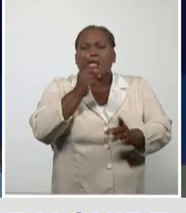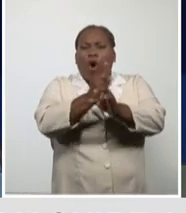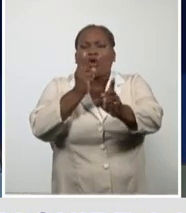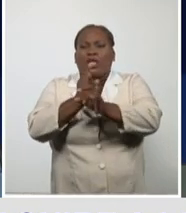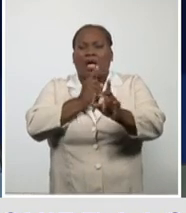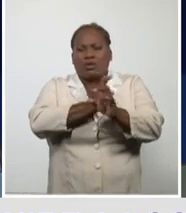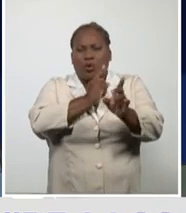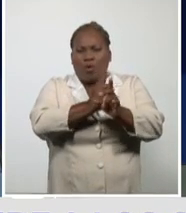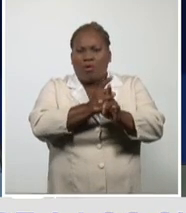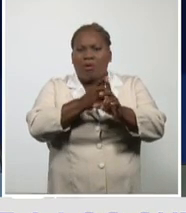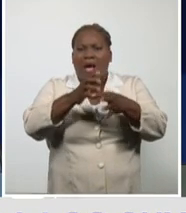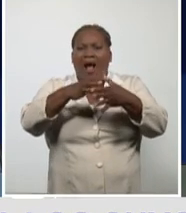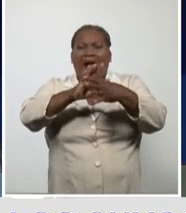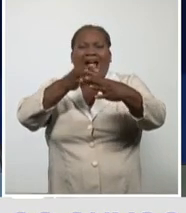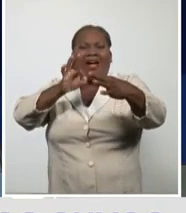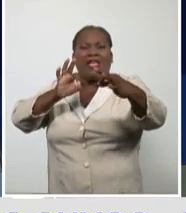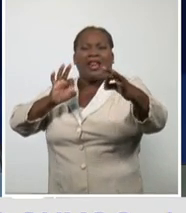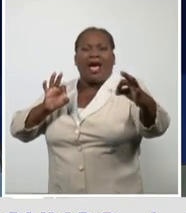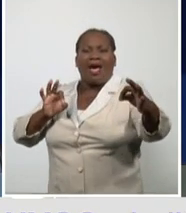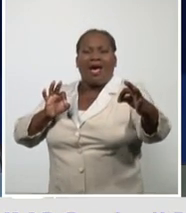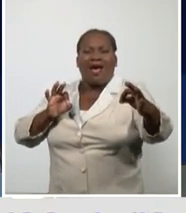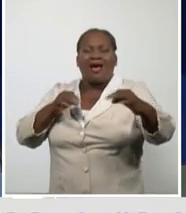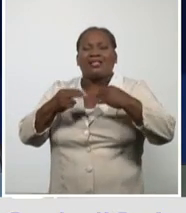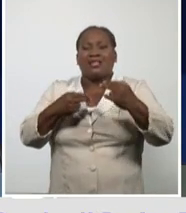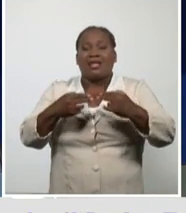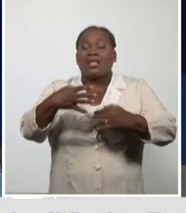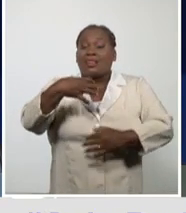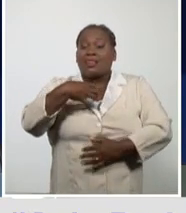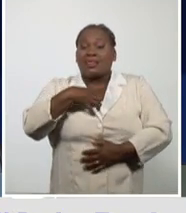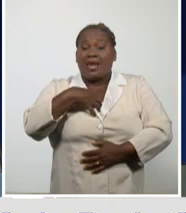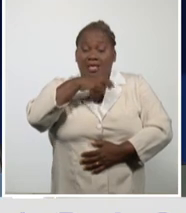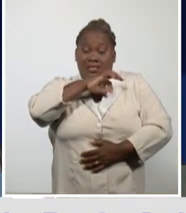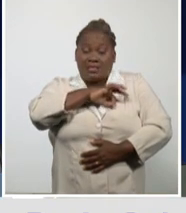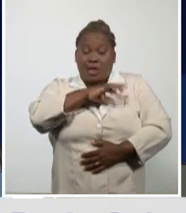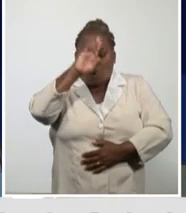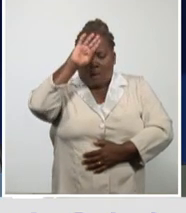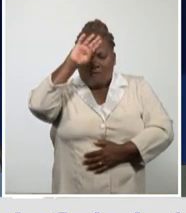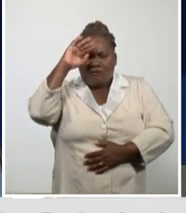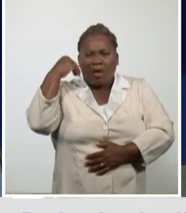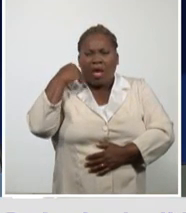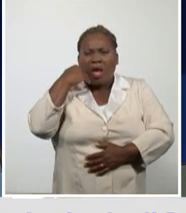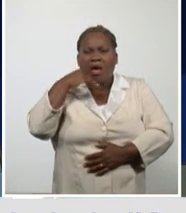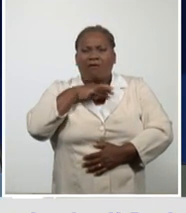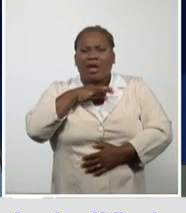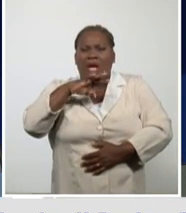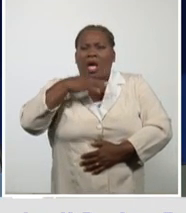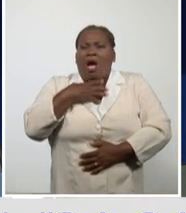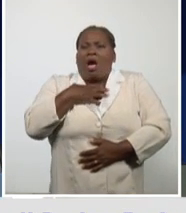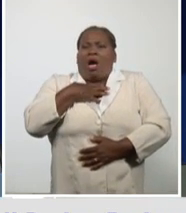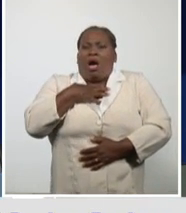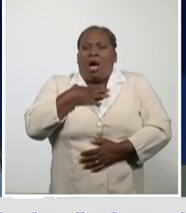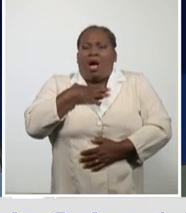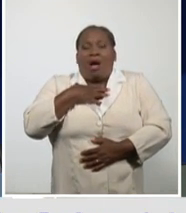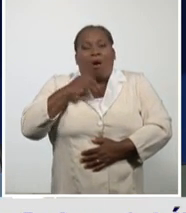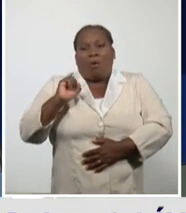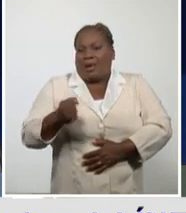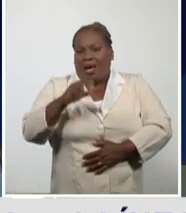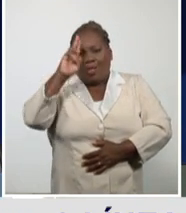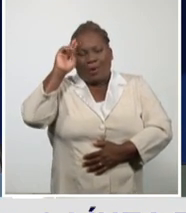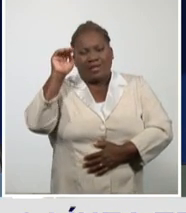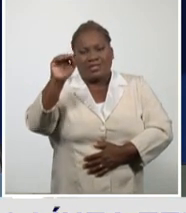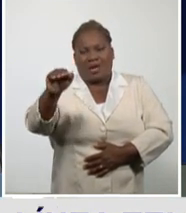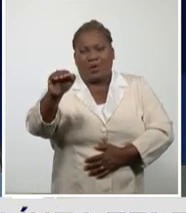persona que se confirma, que presentan síntomas de la enfermedad y que necesariamente hay que ingresarla. Y